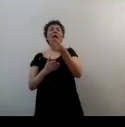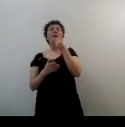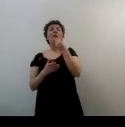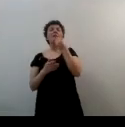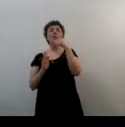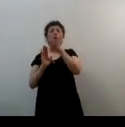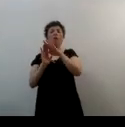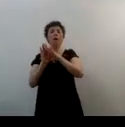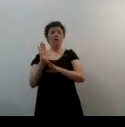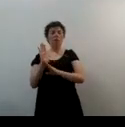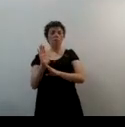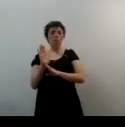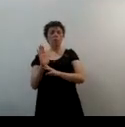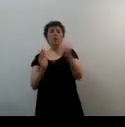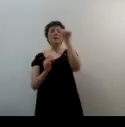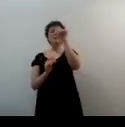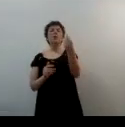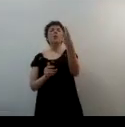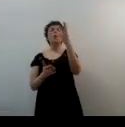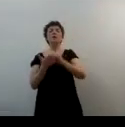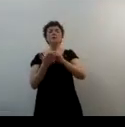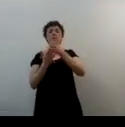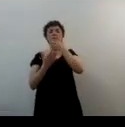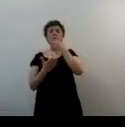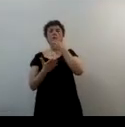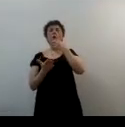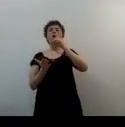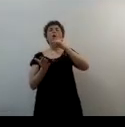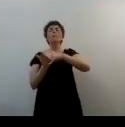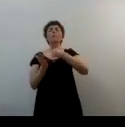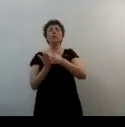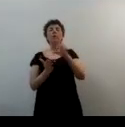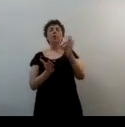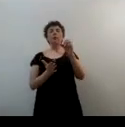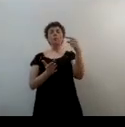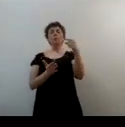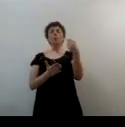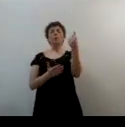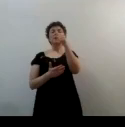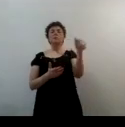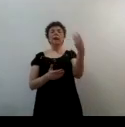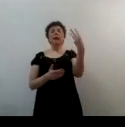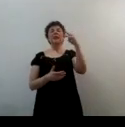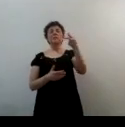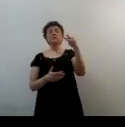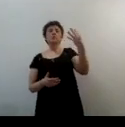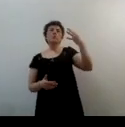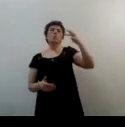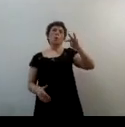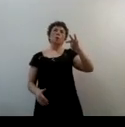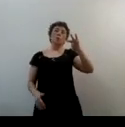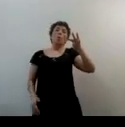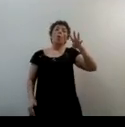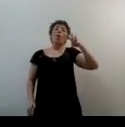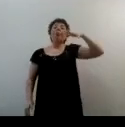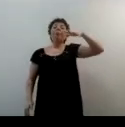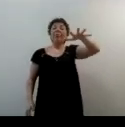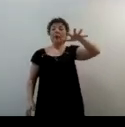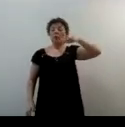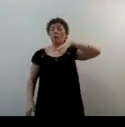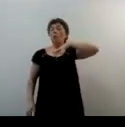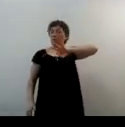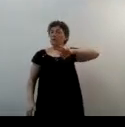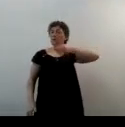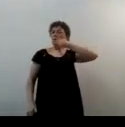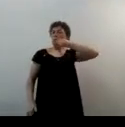por alimento, cuántas veces a la semana, por ejemplo, la legumbre, 3 veces a la semana, 4 mejor, 5, incluso 6. En